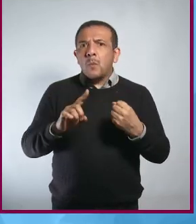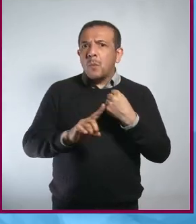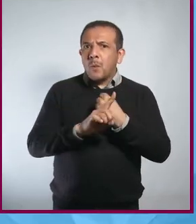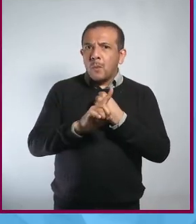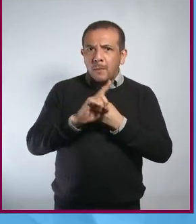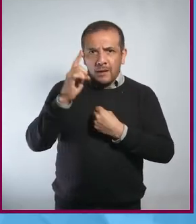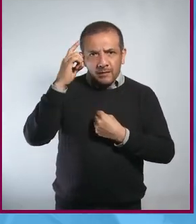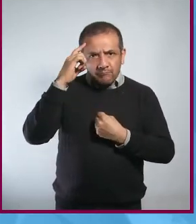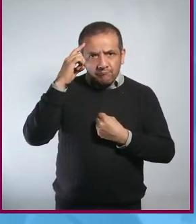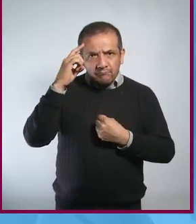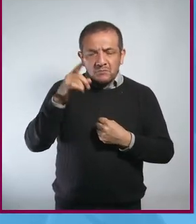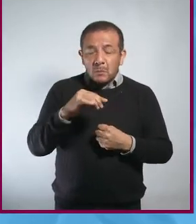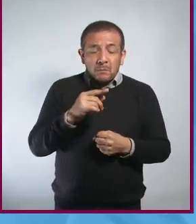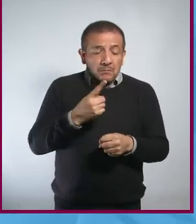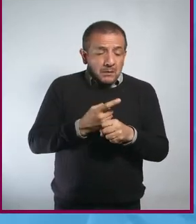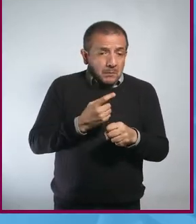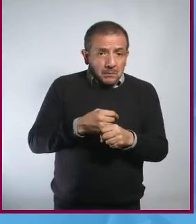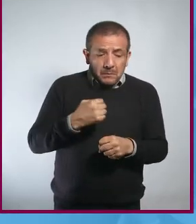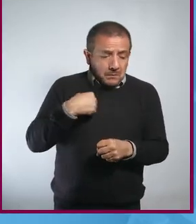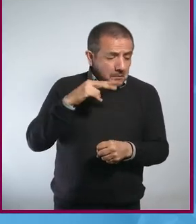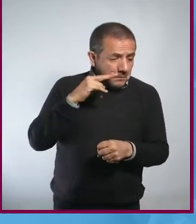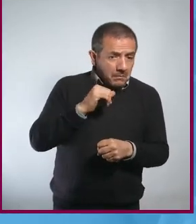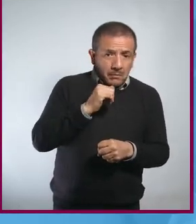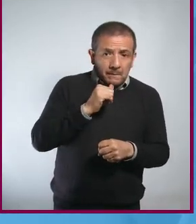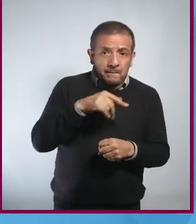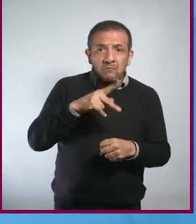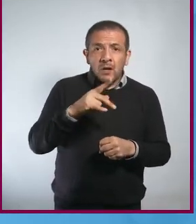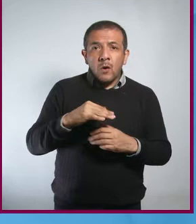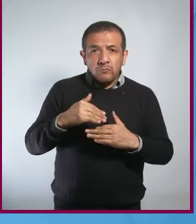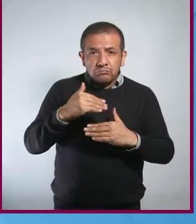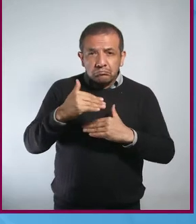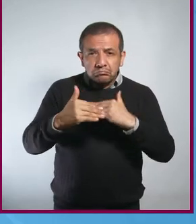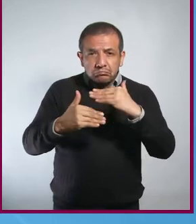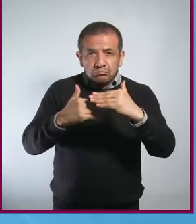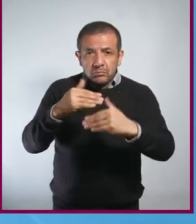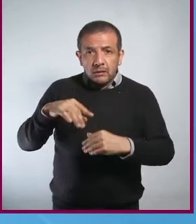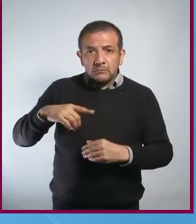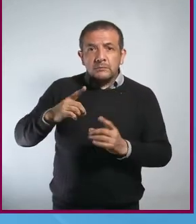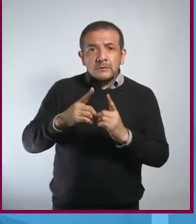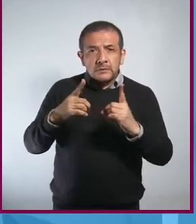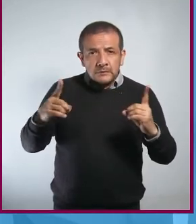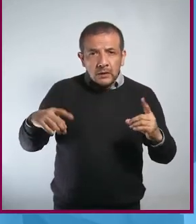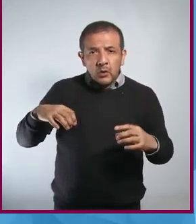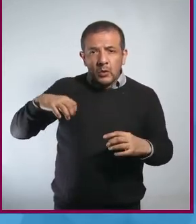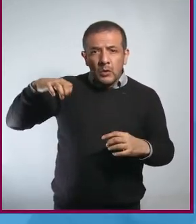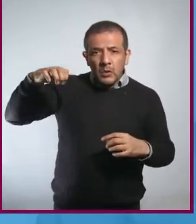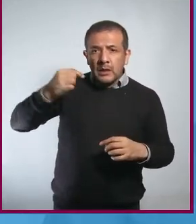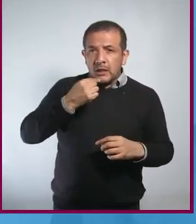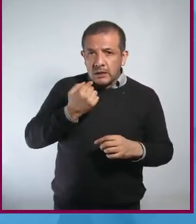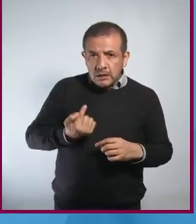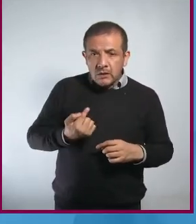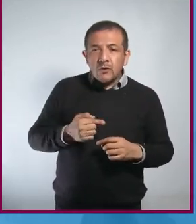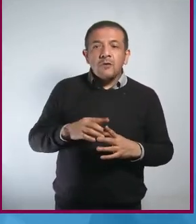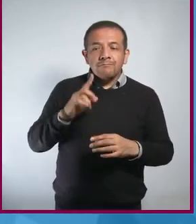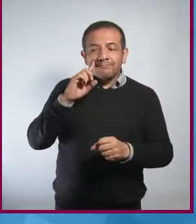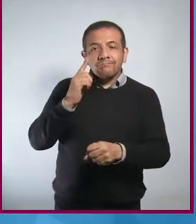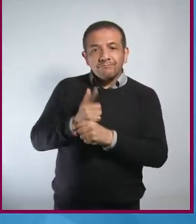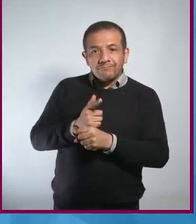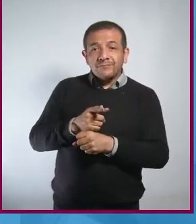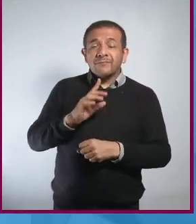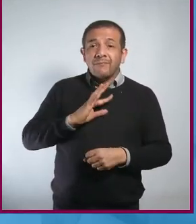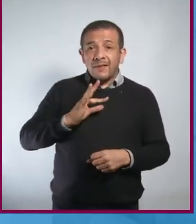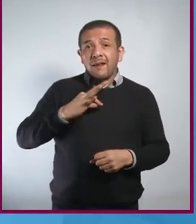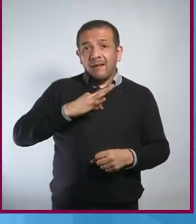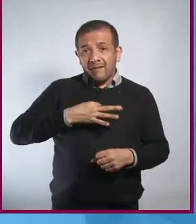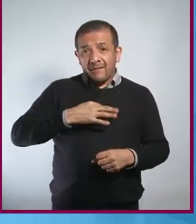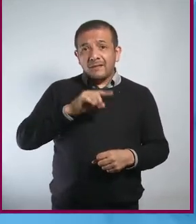al inicio no se notan, sino durante el desarrollo y crecimiento del niño. La infección por el